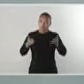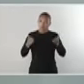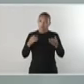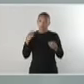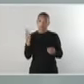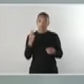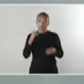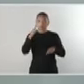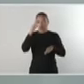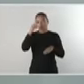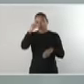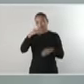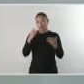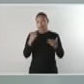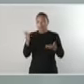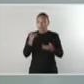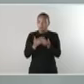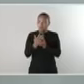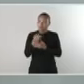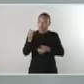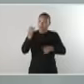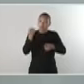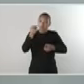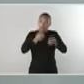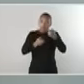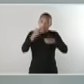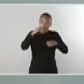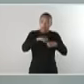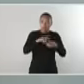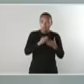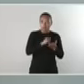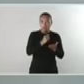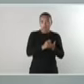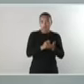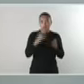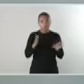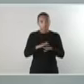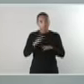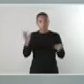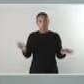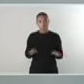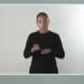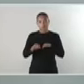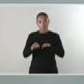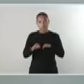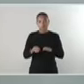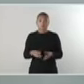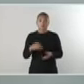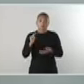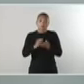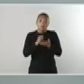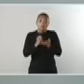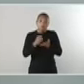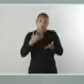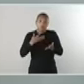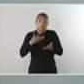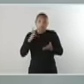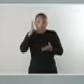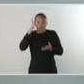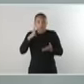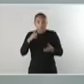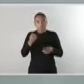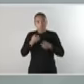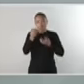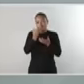que regrese la inversión y la generación de empleos Tamaulipas es un estado Con un fuerte potencial económico a pesar de que